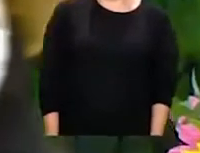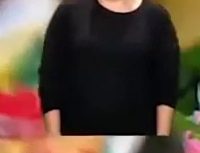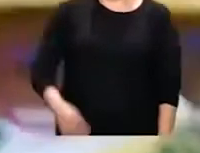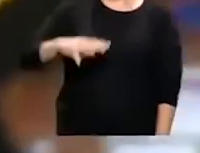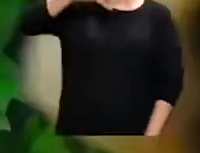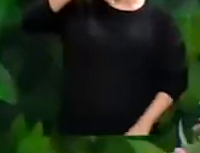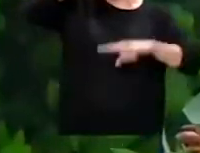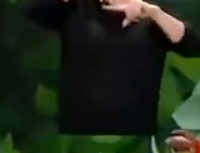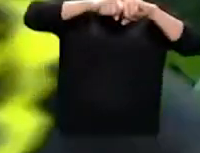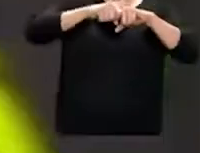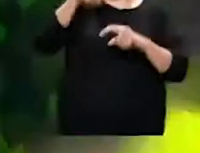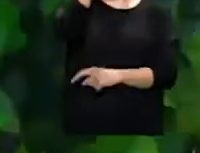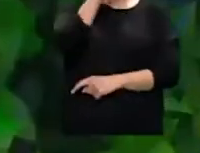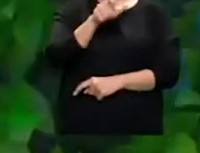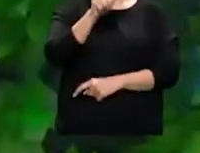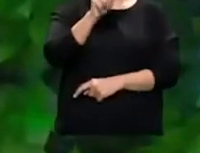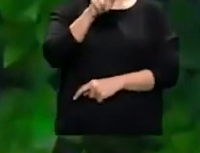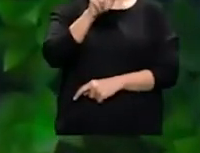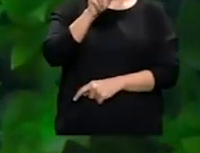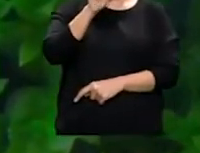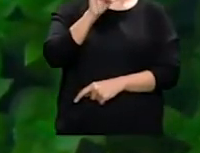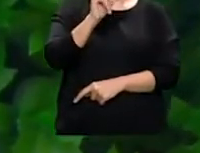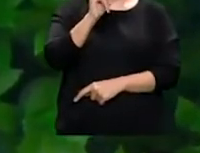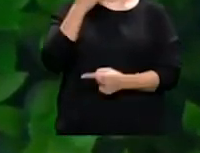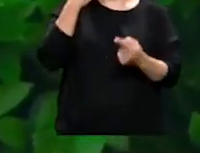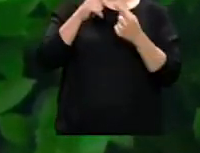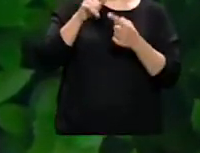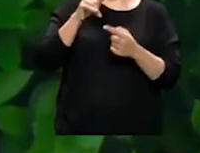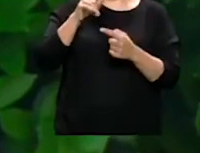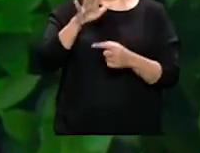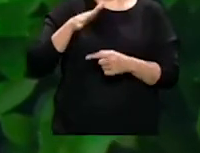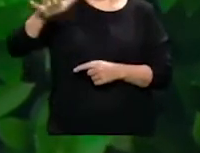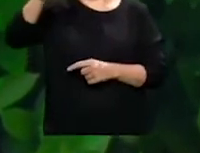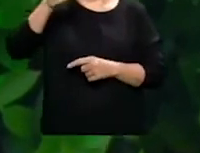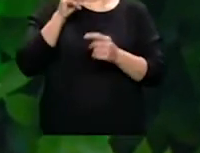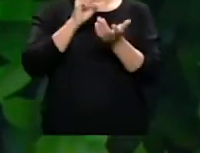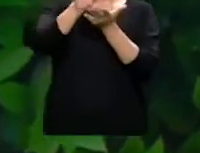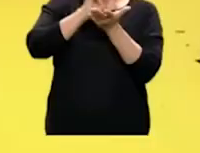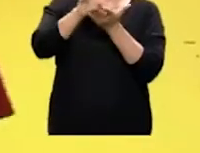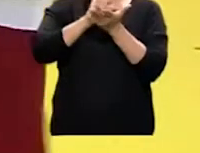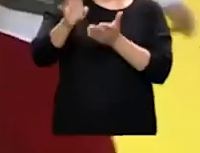Cuarto puesto para Freddy Alirio Ateortúa de la vereda Barro Blanco.